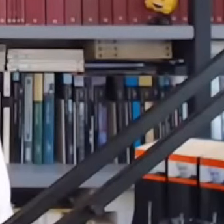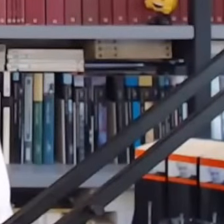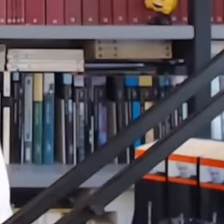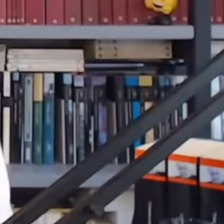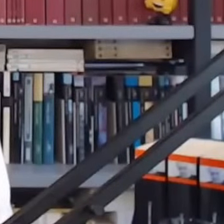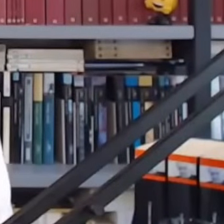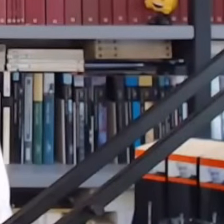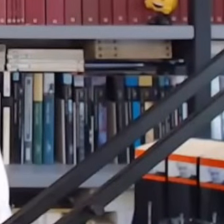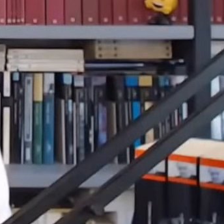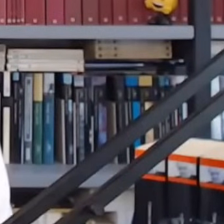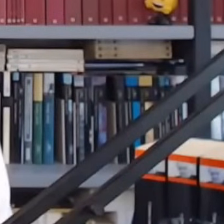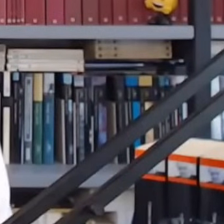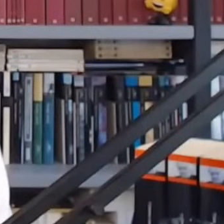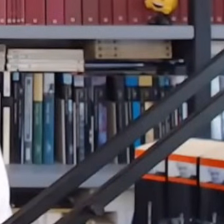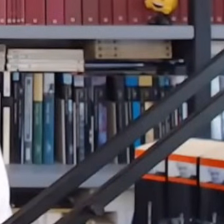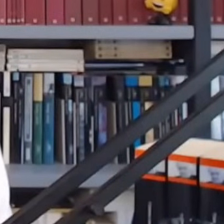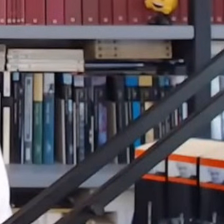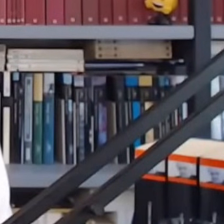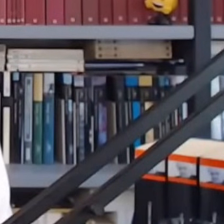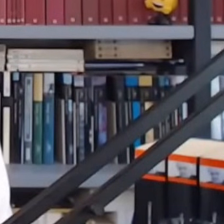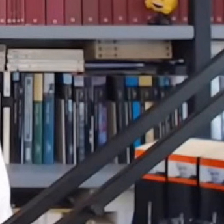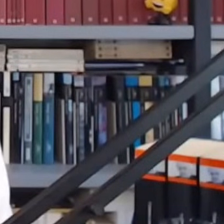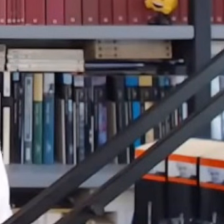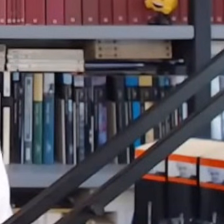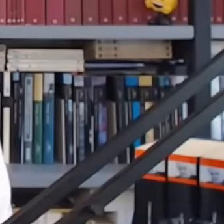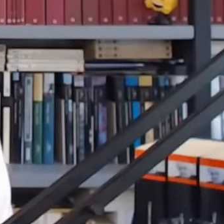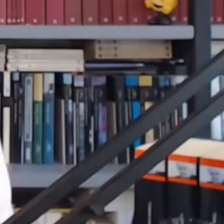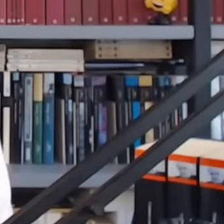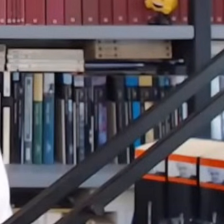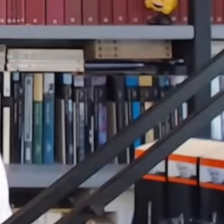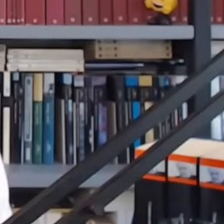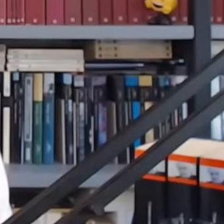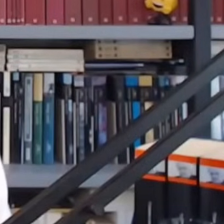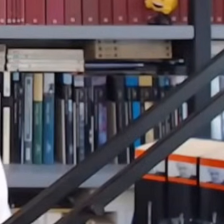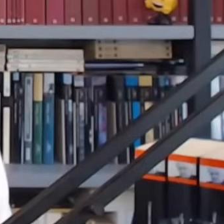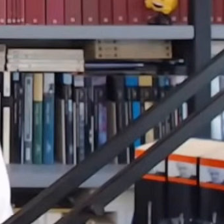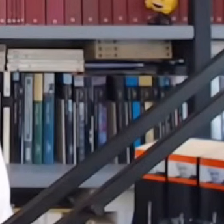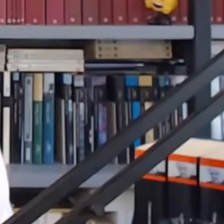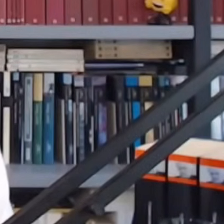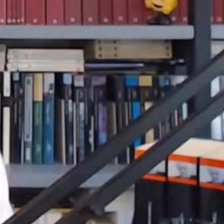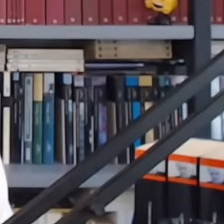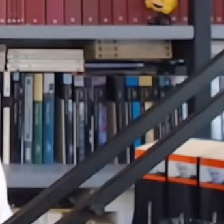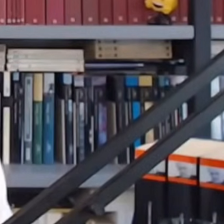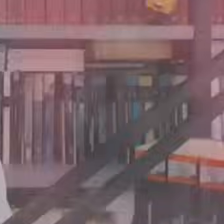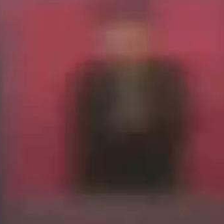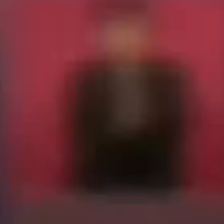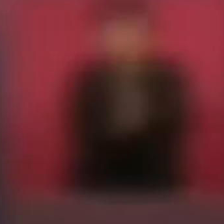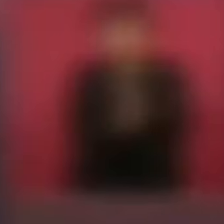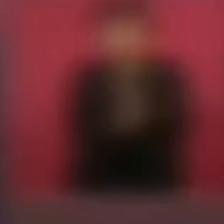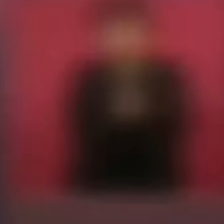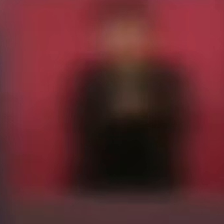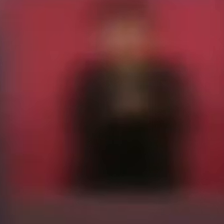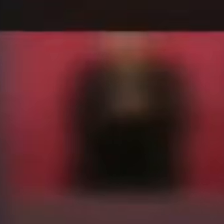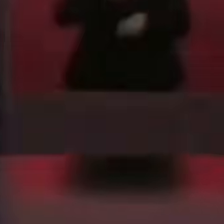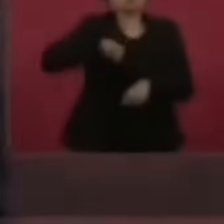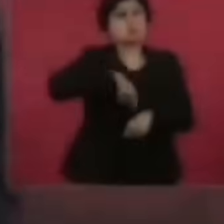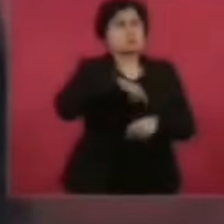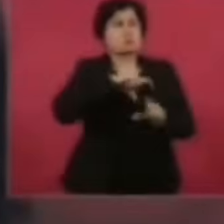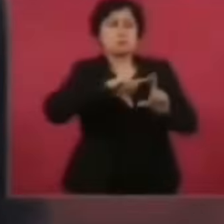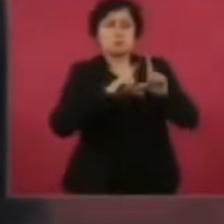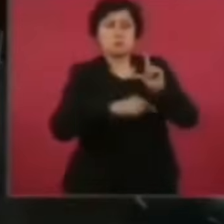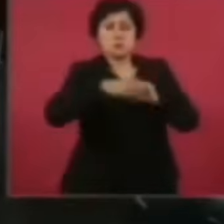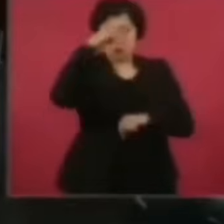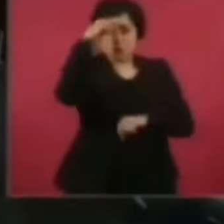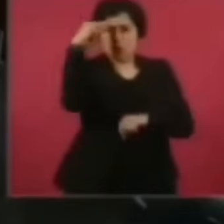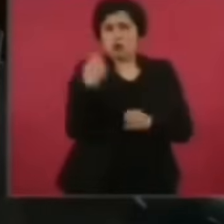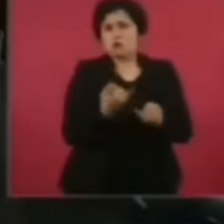video para que vea usted que hasta el caldo de pollo estaba subrogado. A ver si lo tiene, mi querido don David. Pero